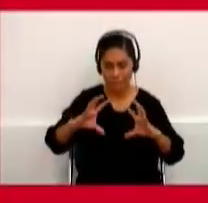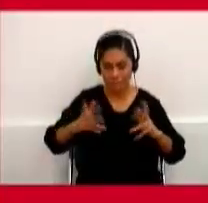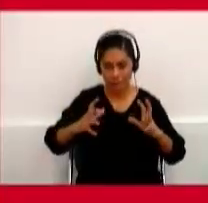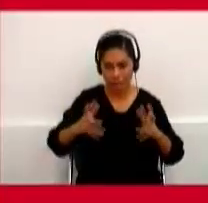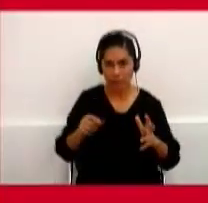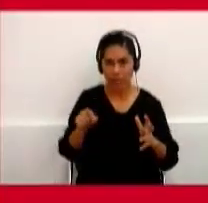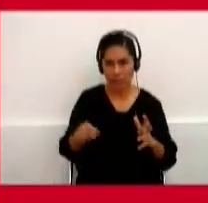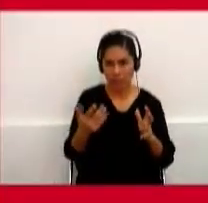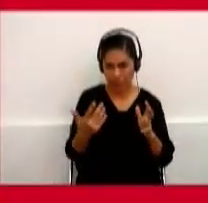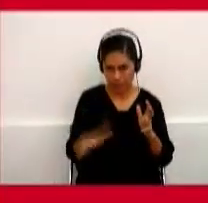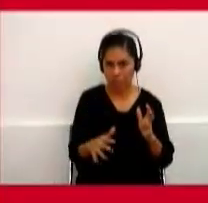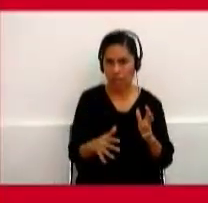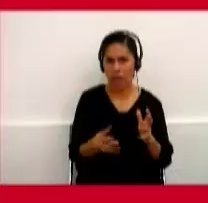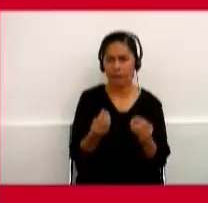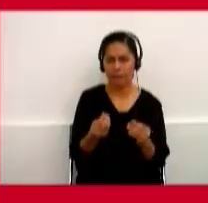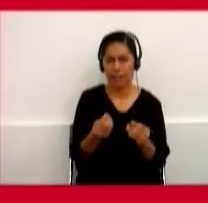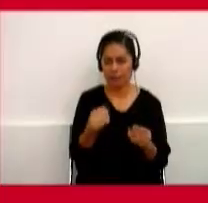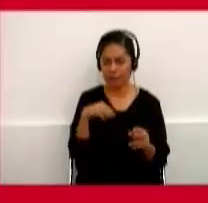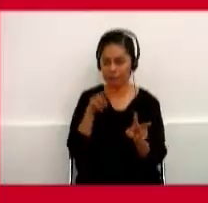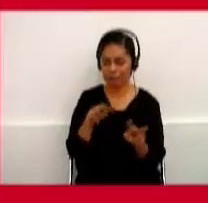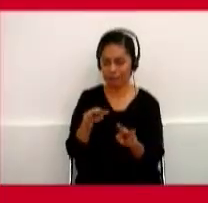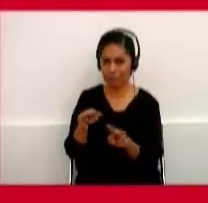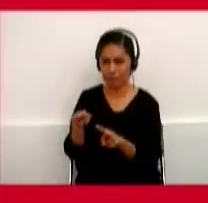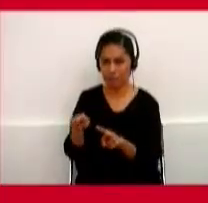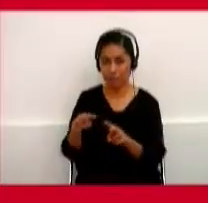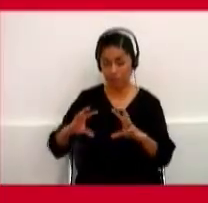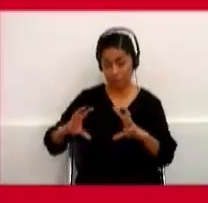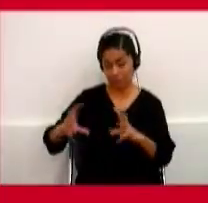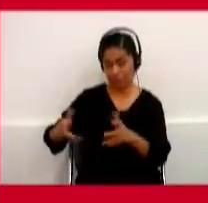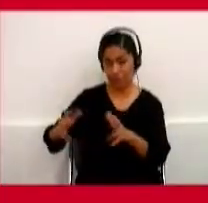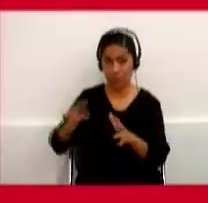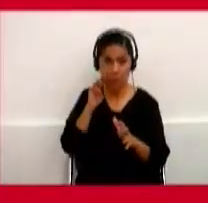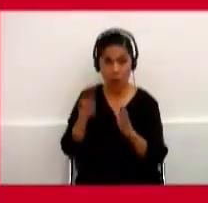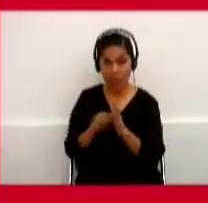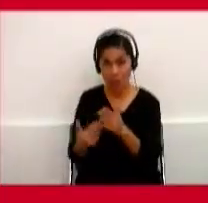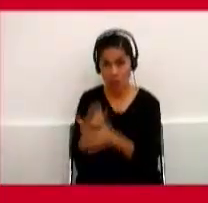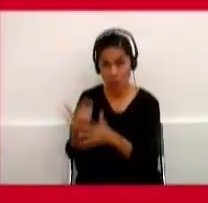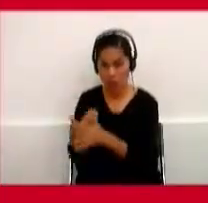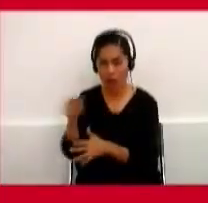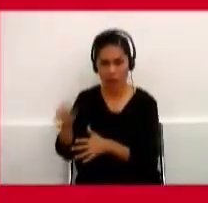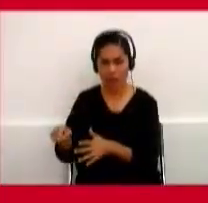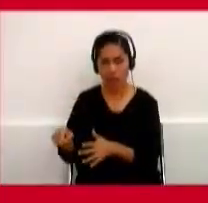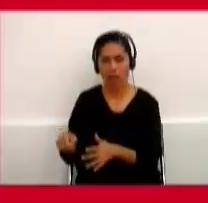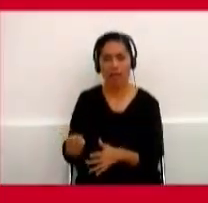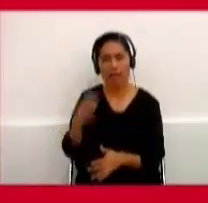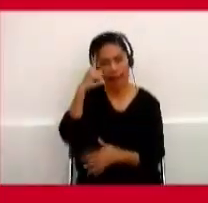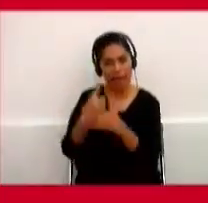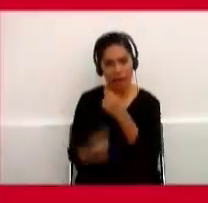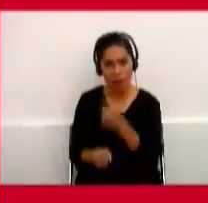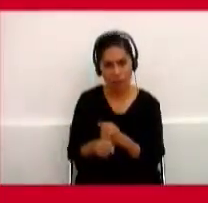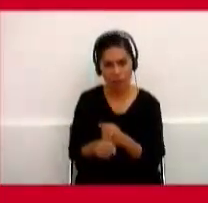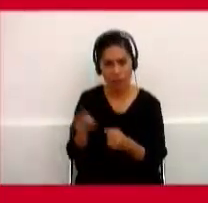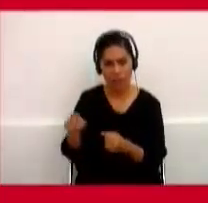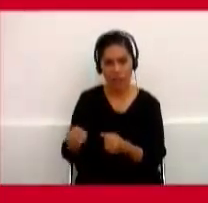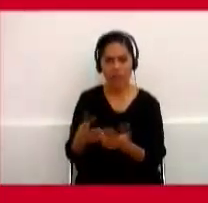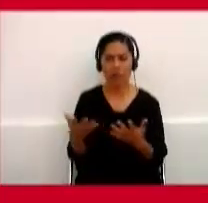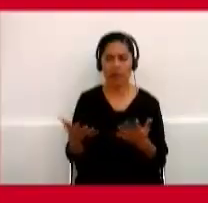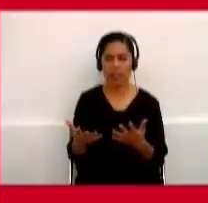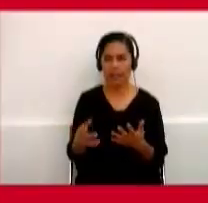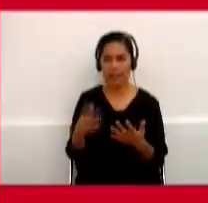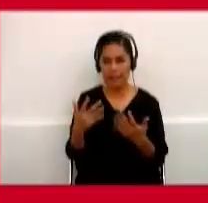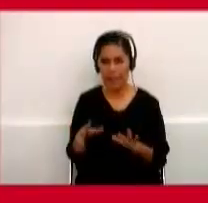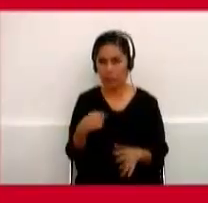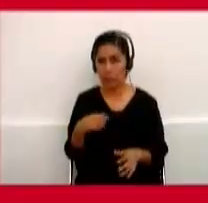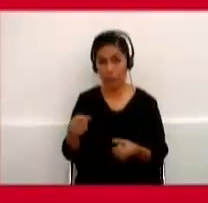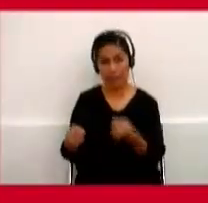Como parte del ejercicio de mantener el modelo vigente, el equipo de confiabilidad ahora emite el reporte todas las semanas y hay una validación en campo